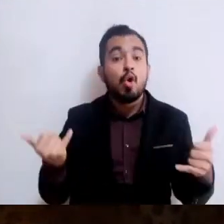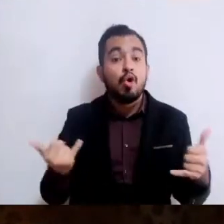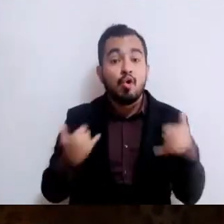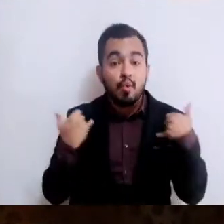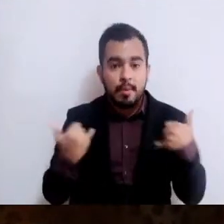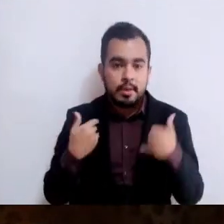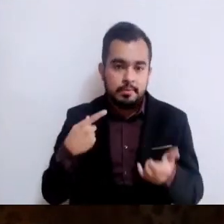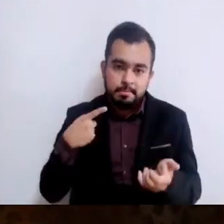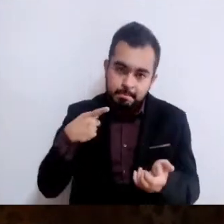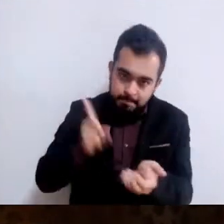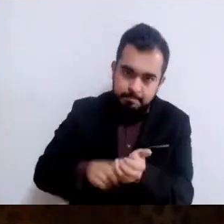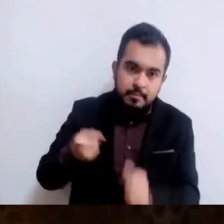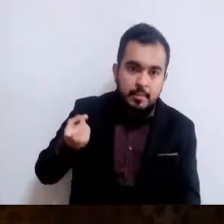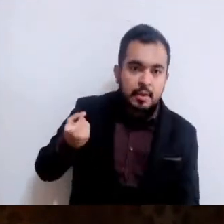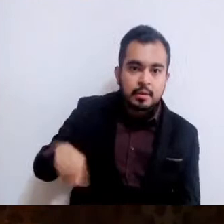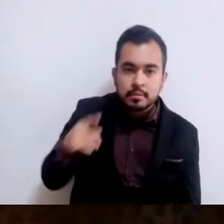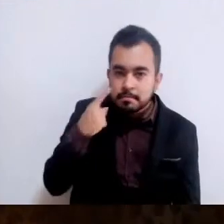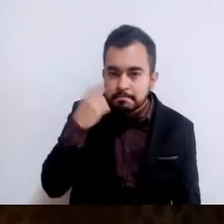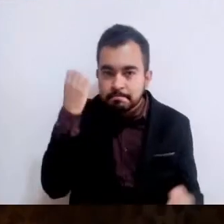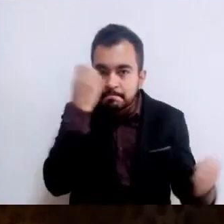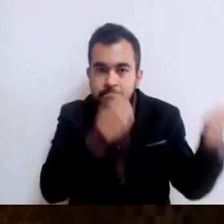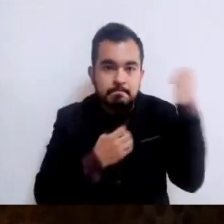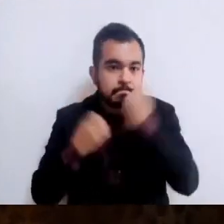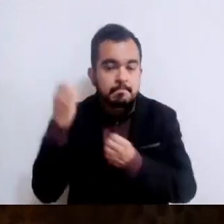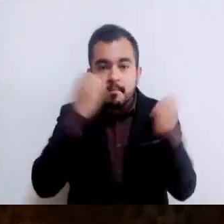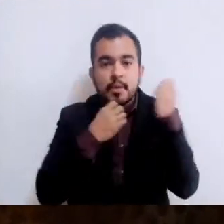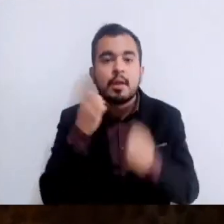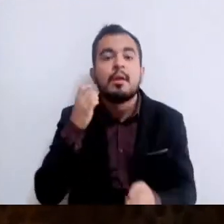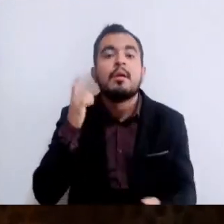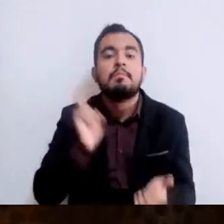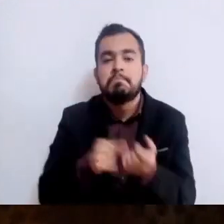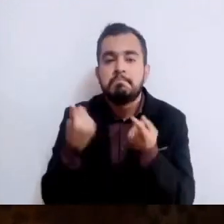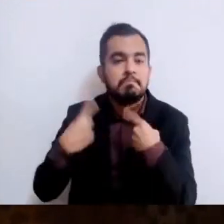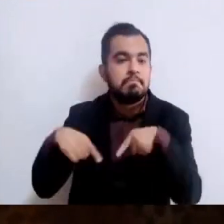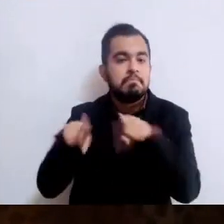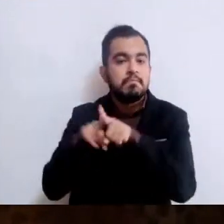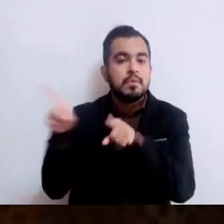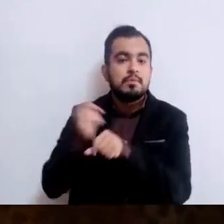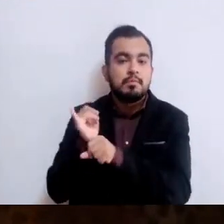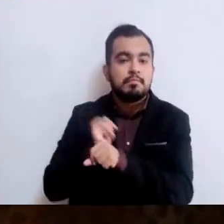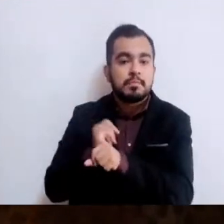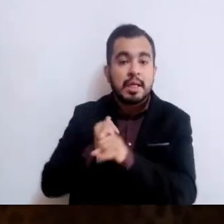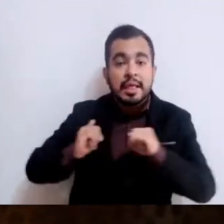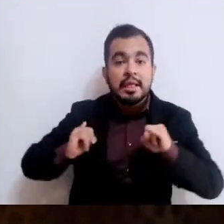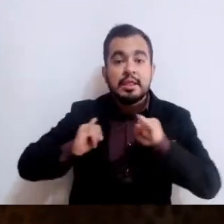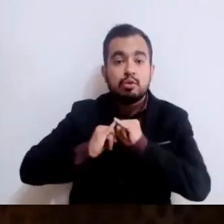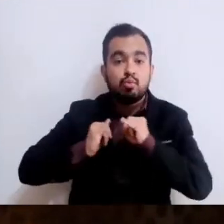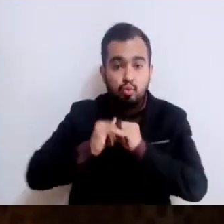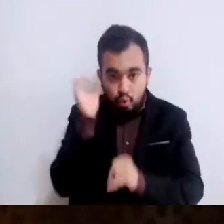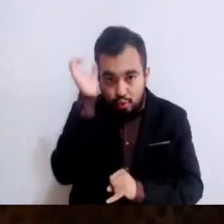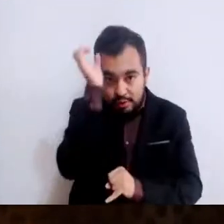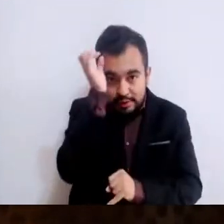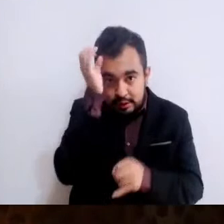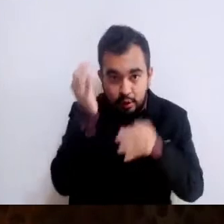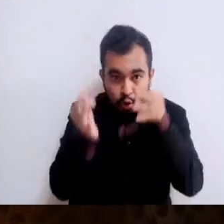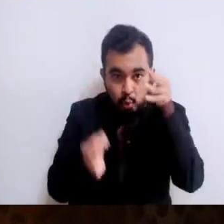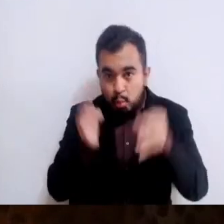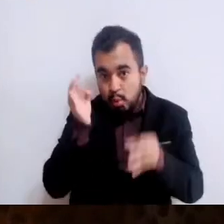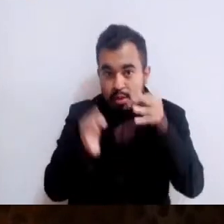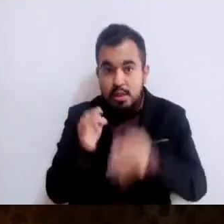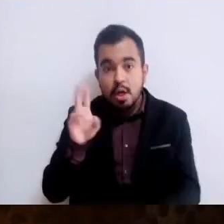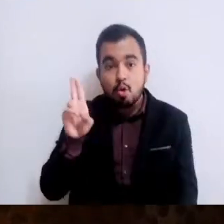de alienación parental, según datos del Instituto de Ciencias Jurídicas y Estudios Superiores de la